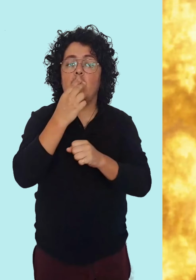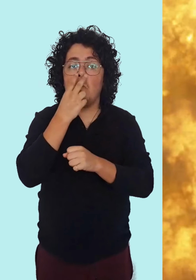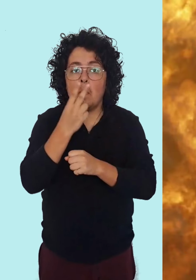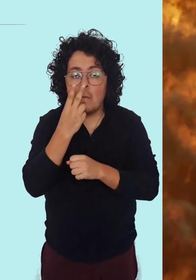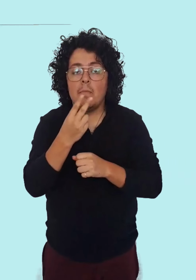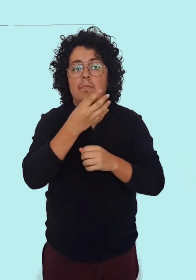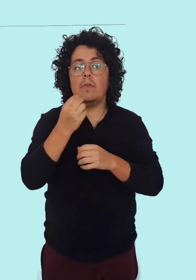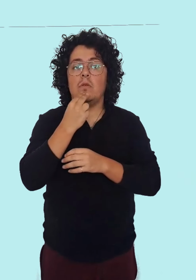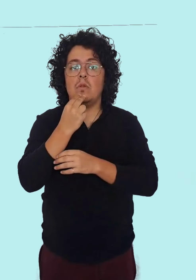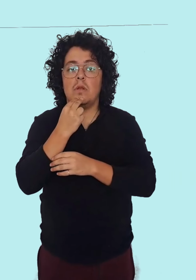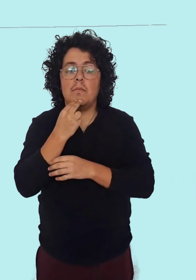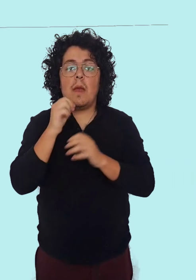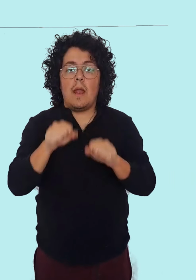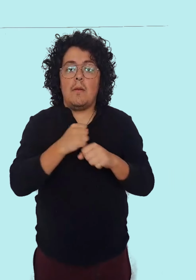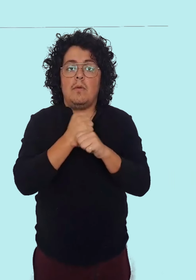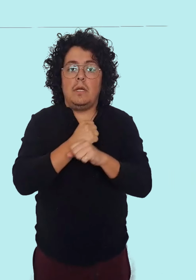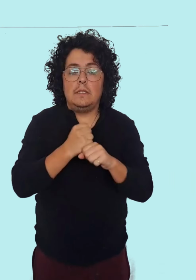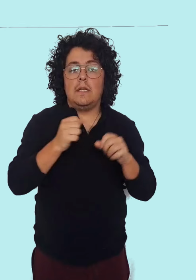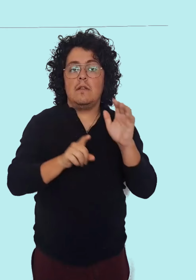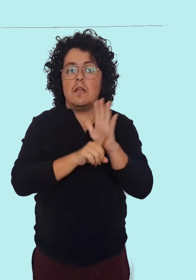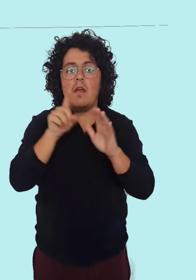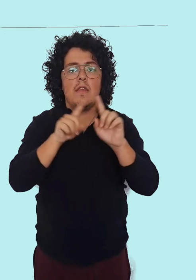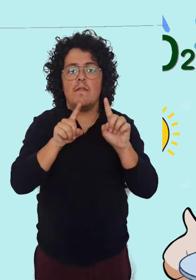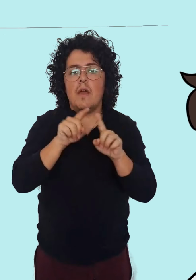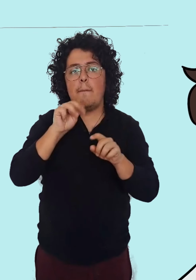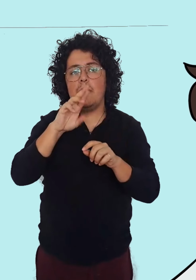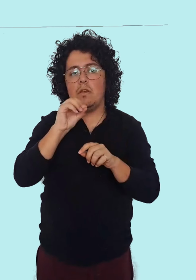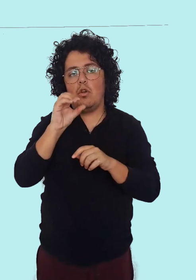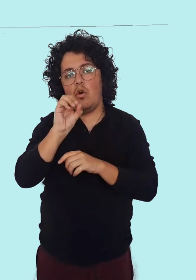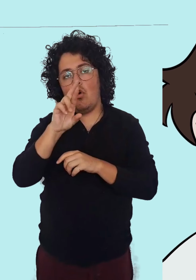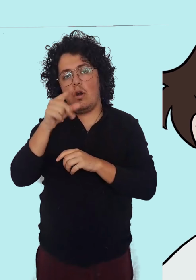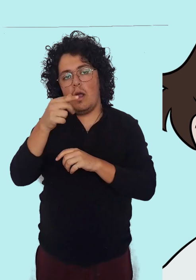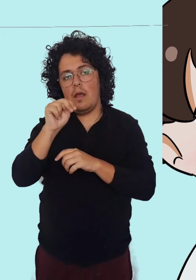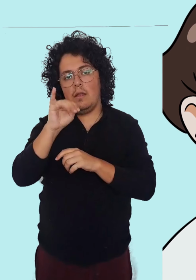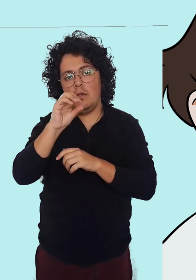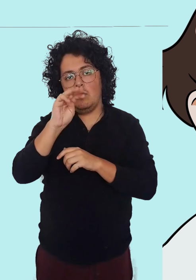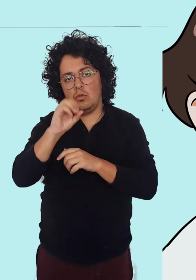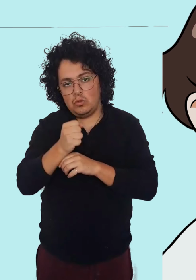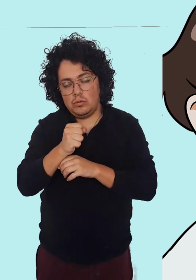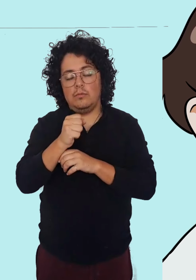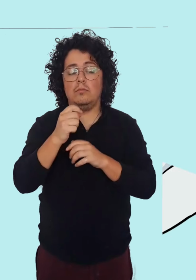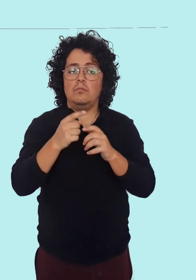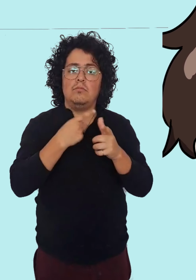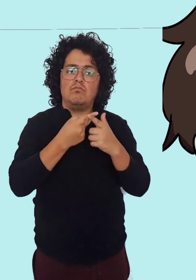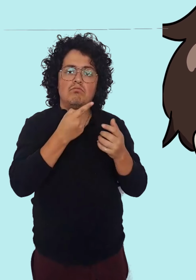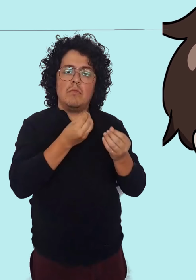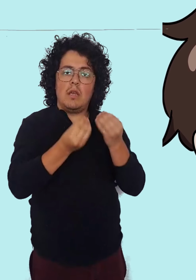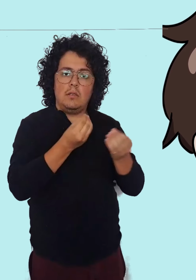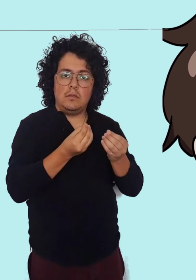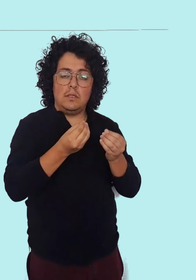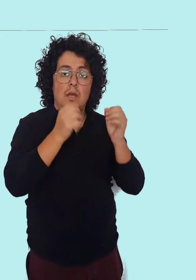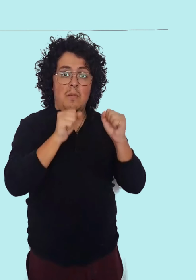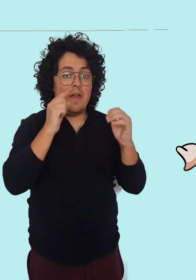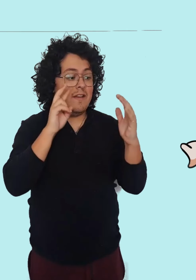genera gradientes de oxígeno, luz y nutrientes que permiten el desarrollo de distintos microorganismos. ¿Pero para qué?